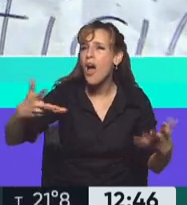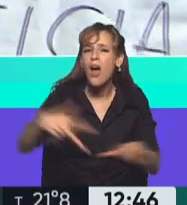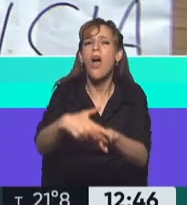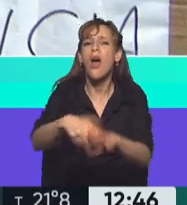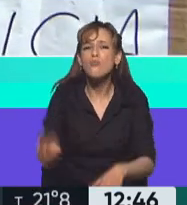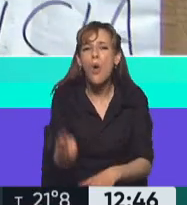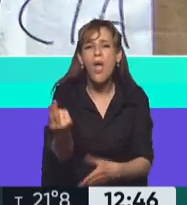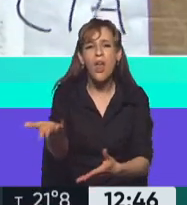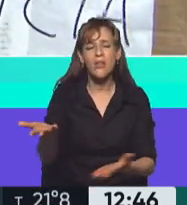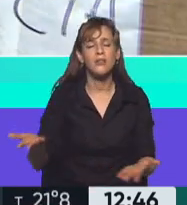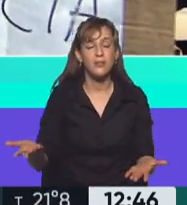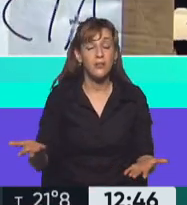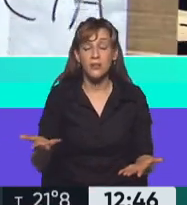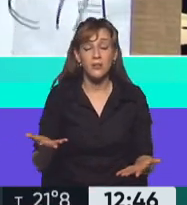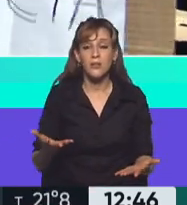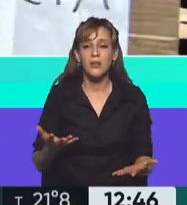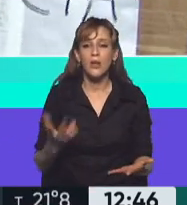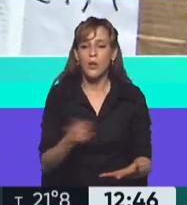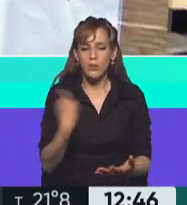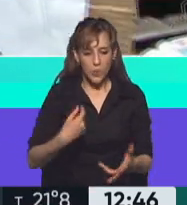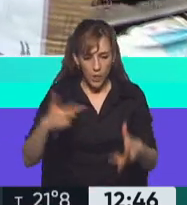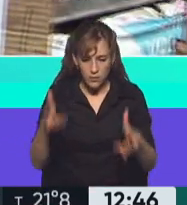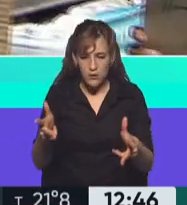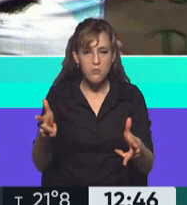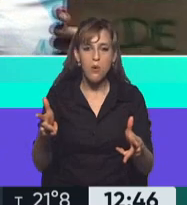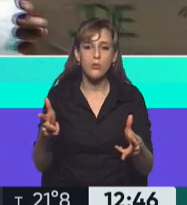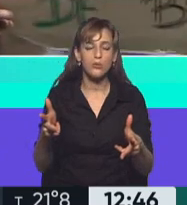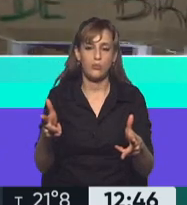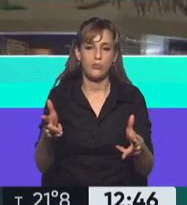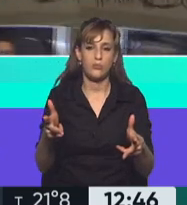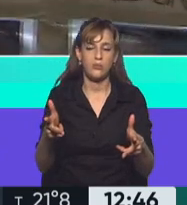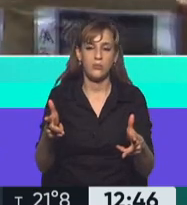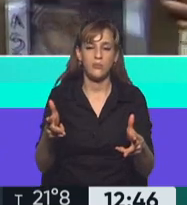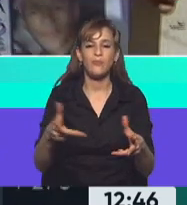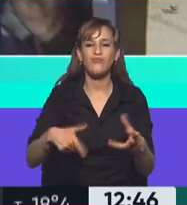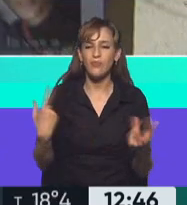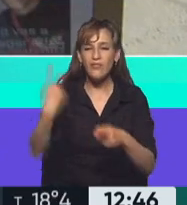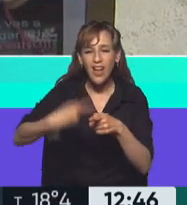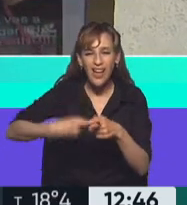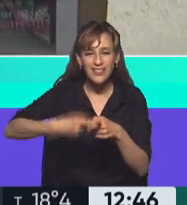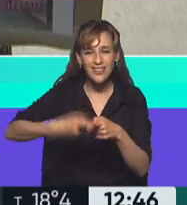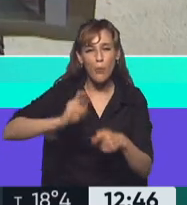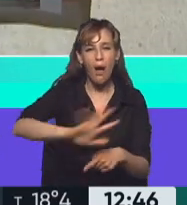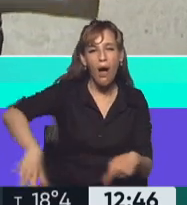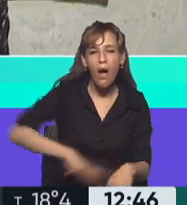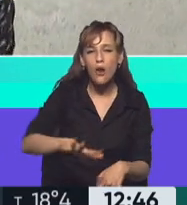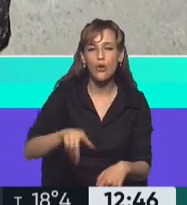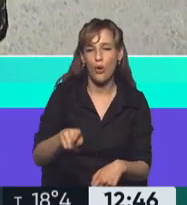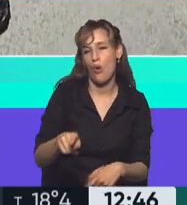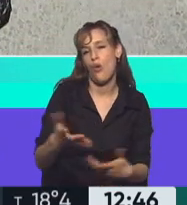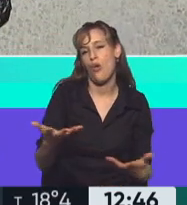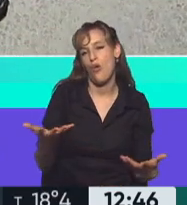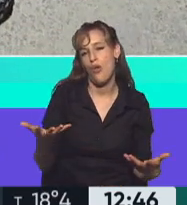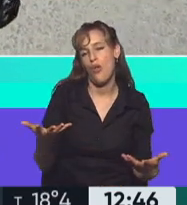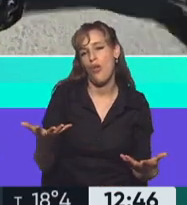Como estamos diciendo que allá hicimos una fiesta allá en el barrio ahí para a